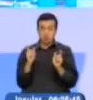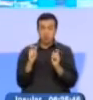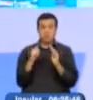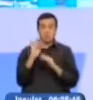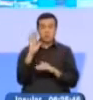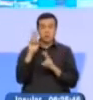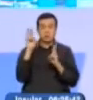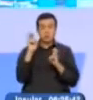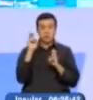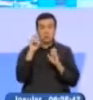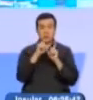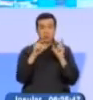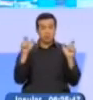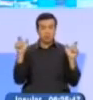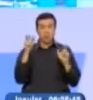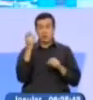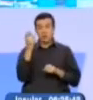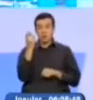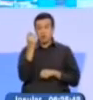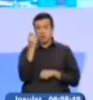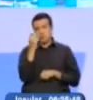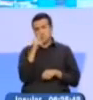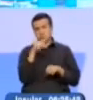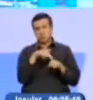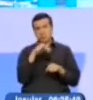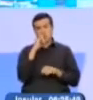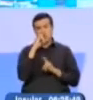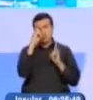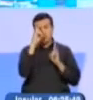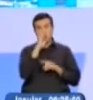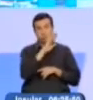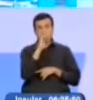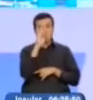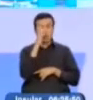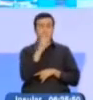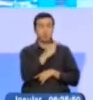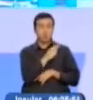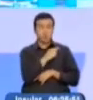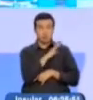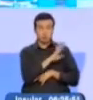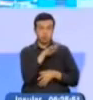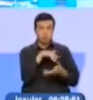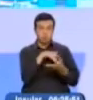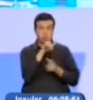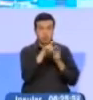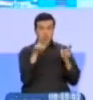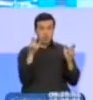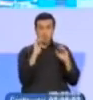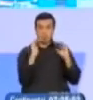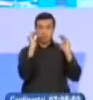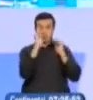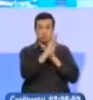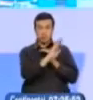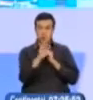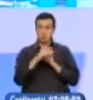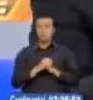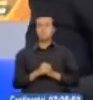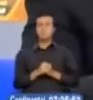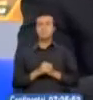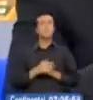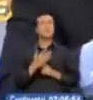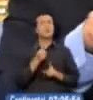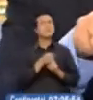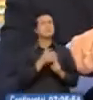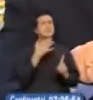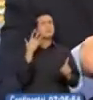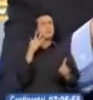estos segmentos de clase media, media alta y en el nivel de instrucción superior, en las personas que tienen un nivel de instrucción superior. ¿Qué incidencia tiene que ver